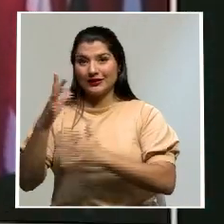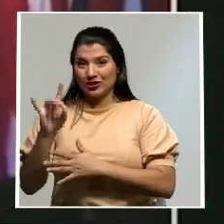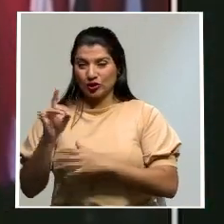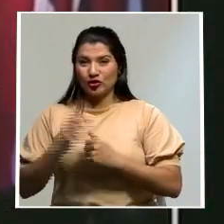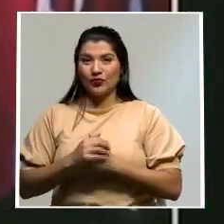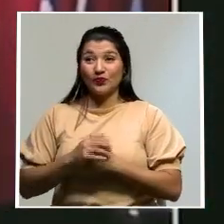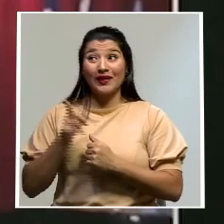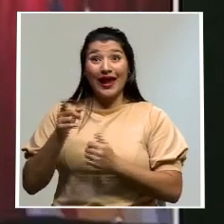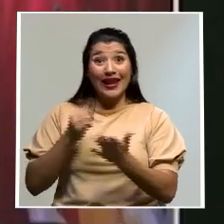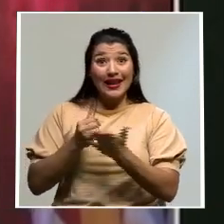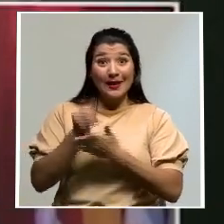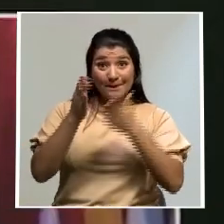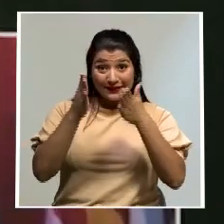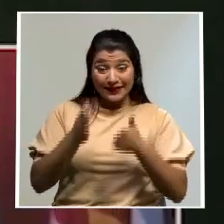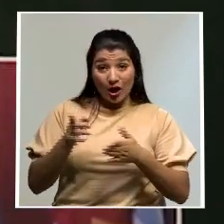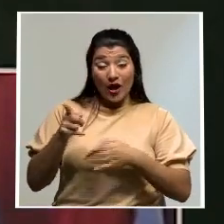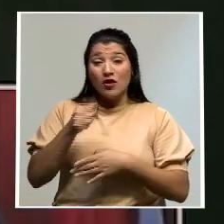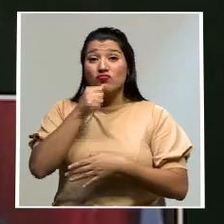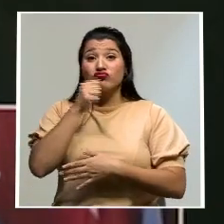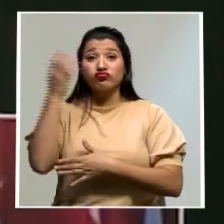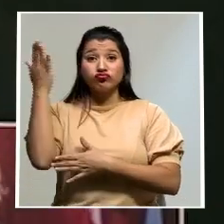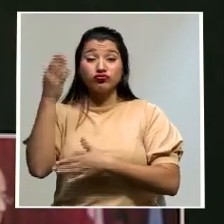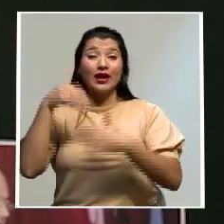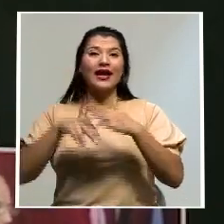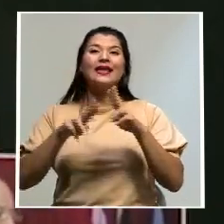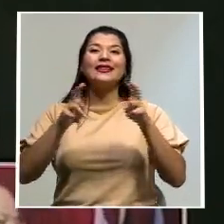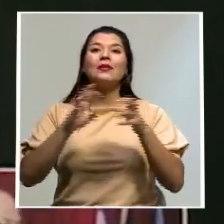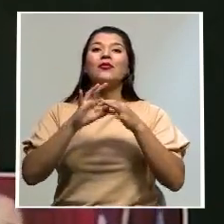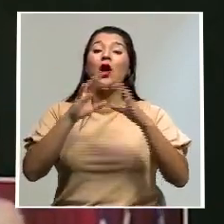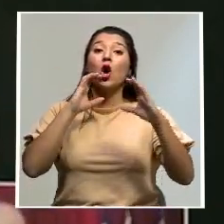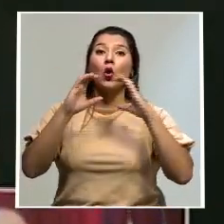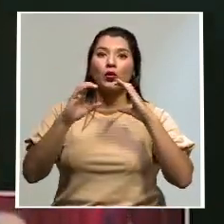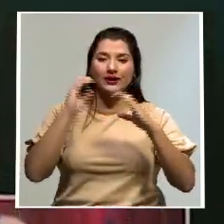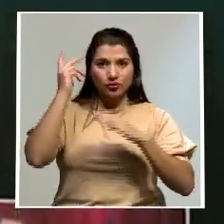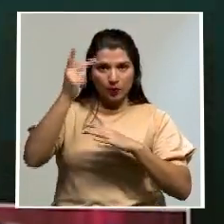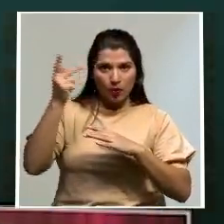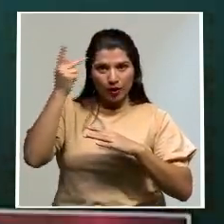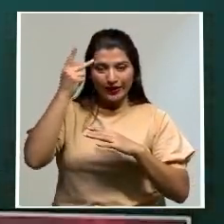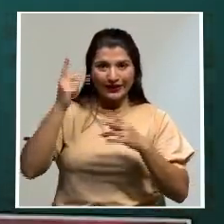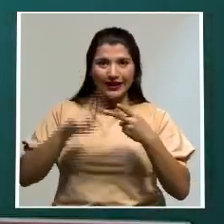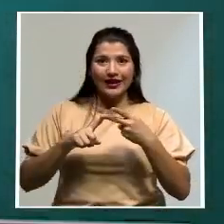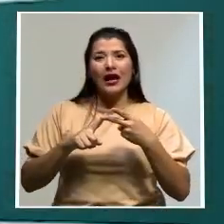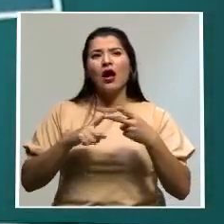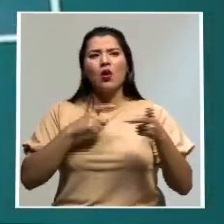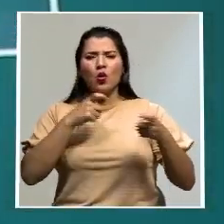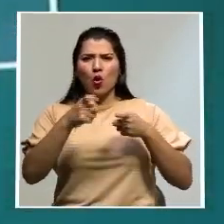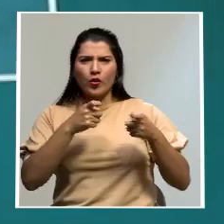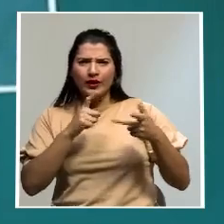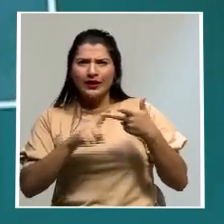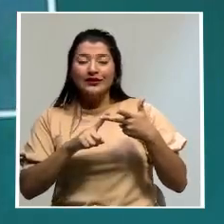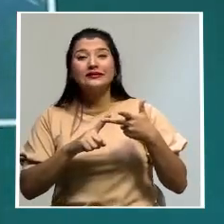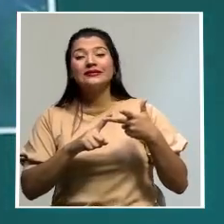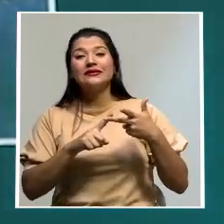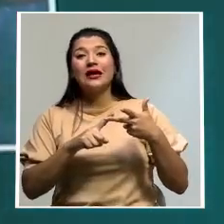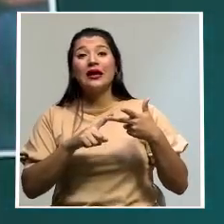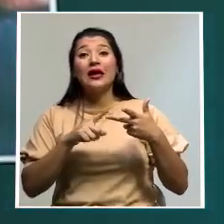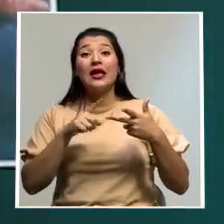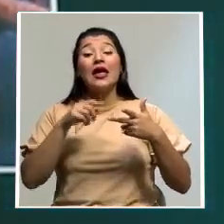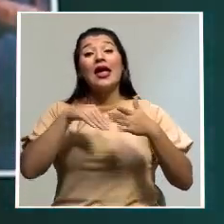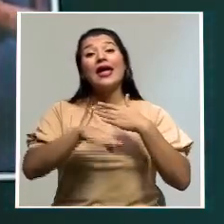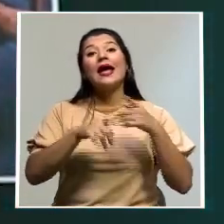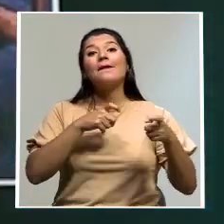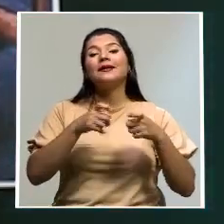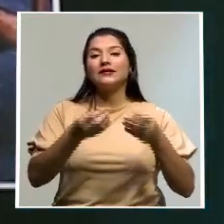Es investigador y conferencista en temas de comunicación política, gobernabilidad y gobernanza en la